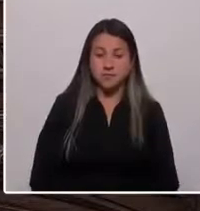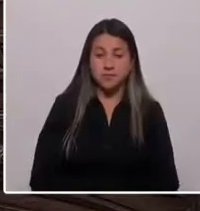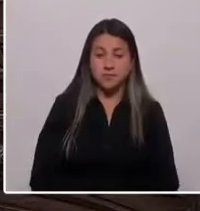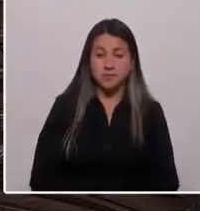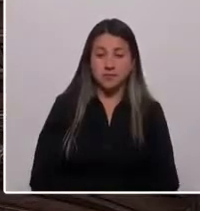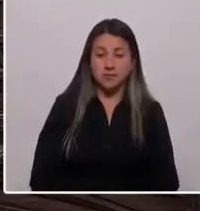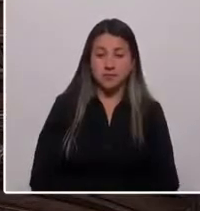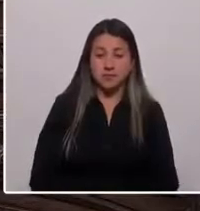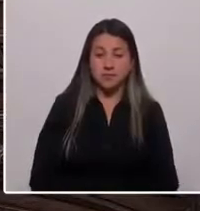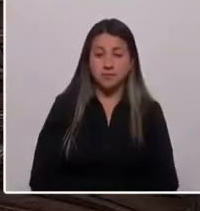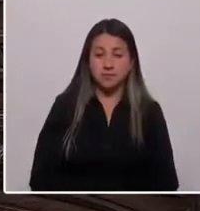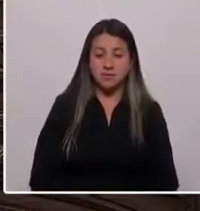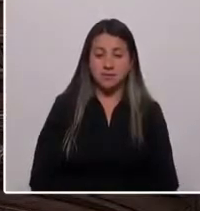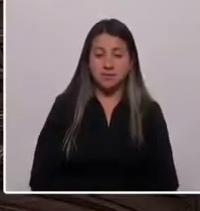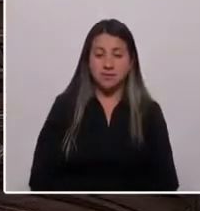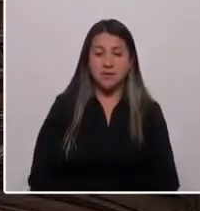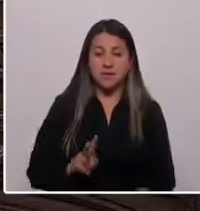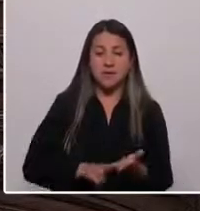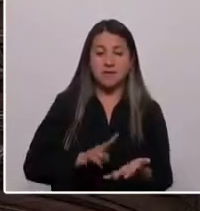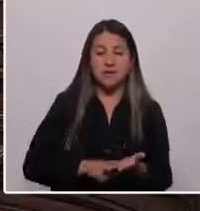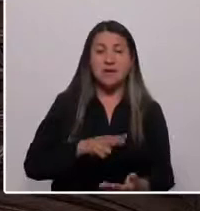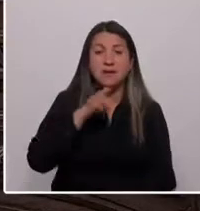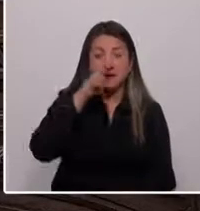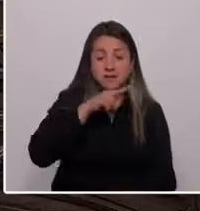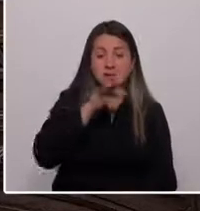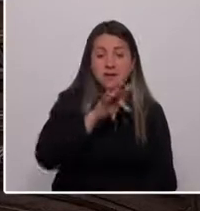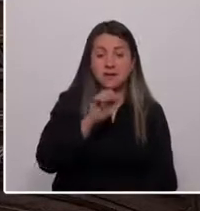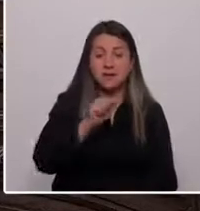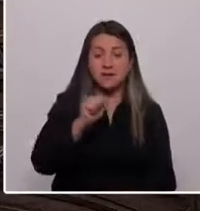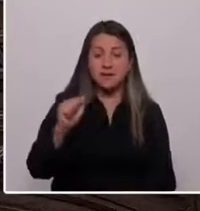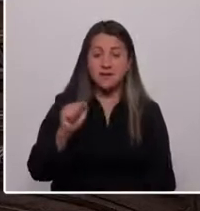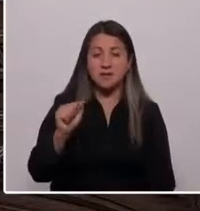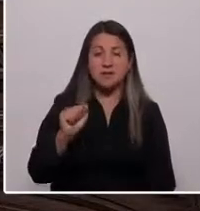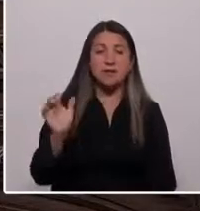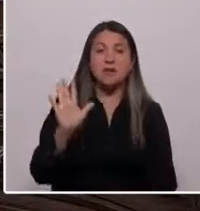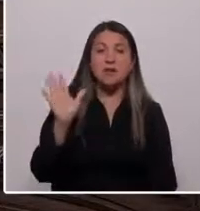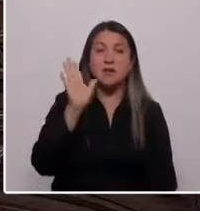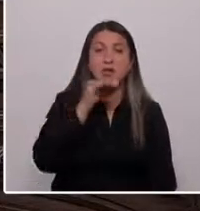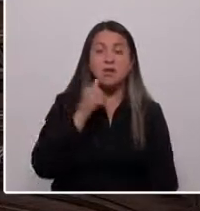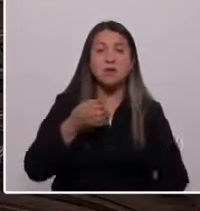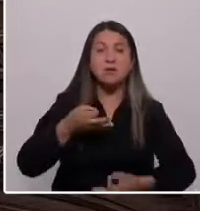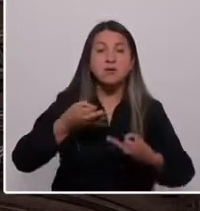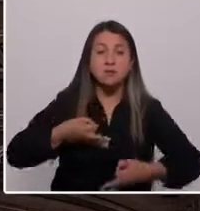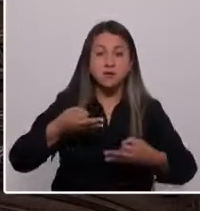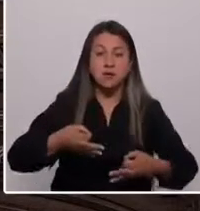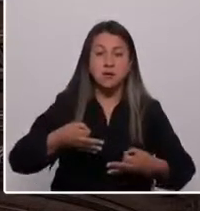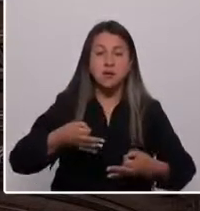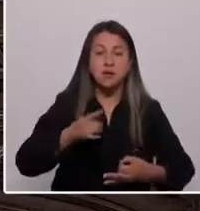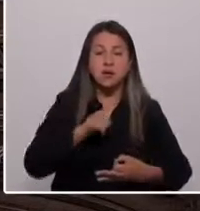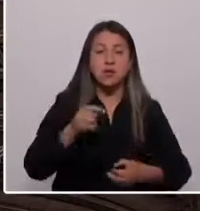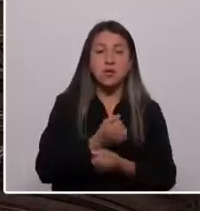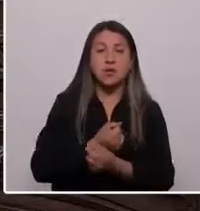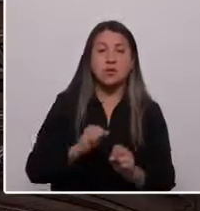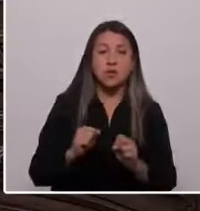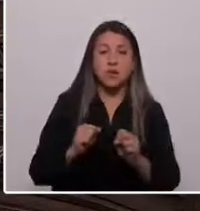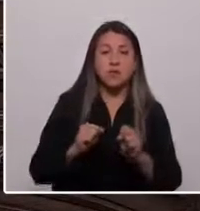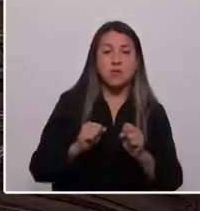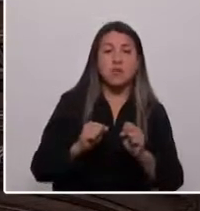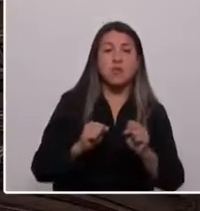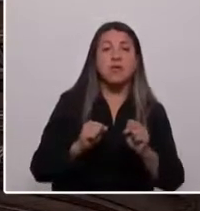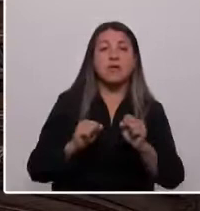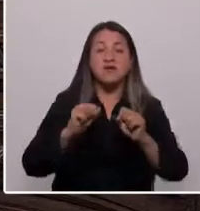la verdad es que sin ellas no tendríamos seguridad y no podríamos combatir el terrorismo ni la